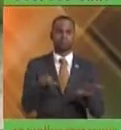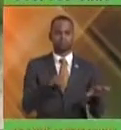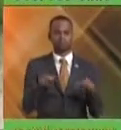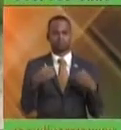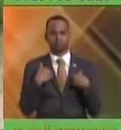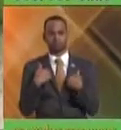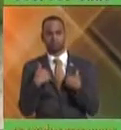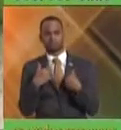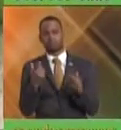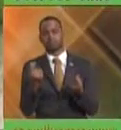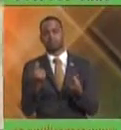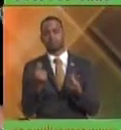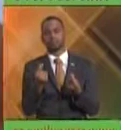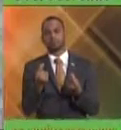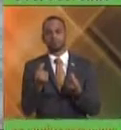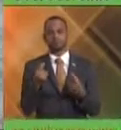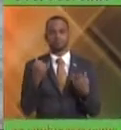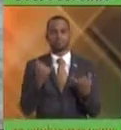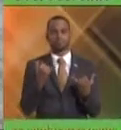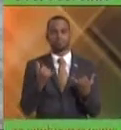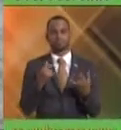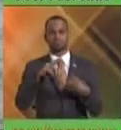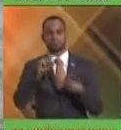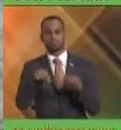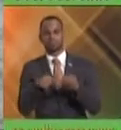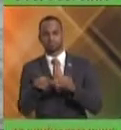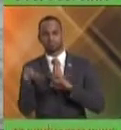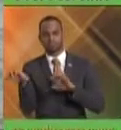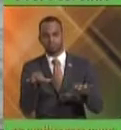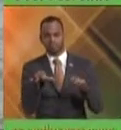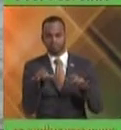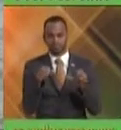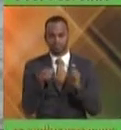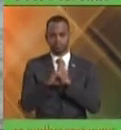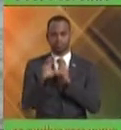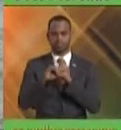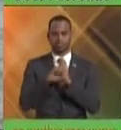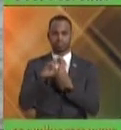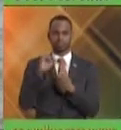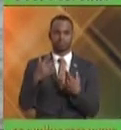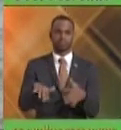que estamos ahora mismo estamos en esa promoción estamos